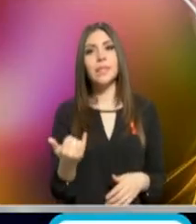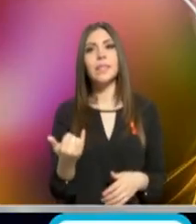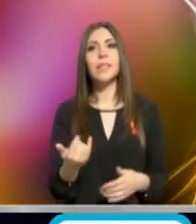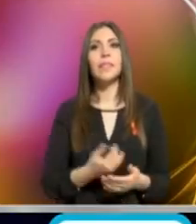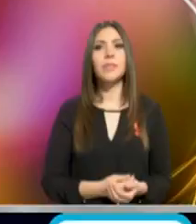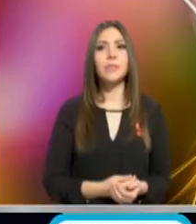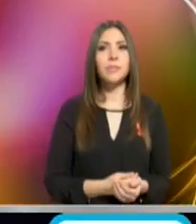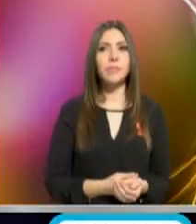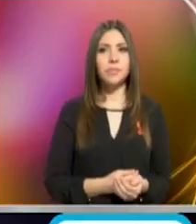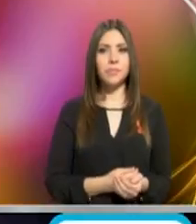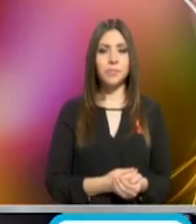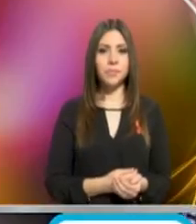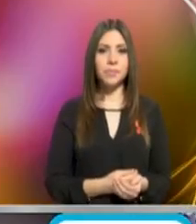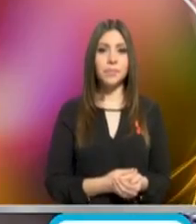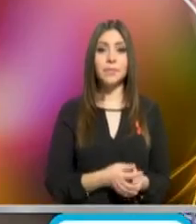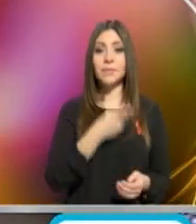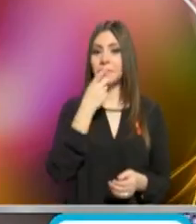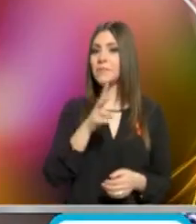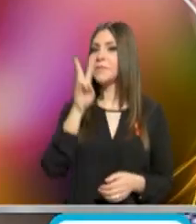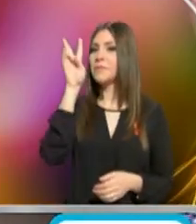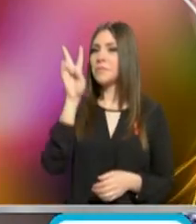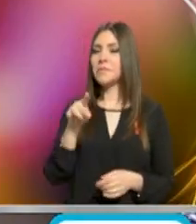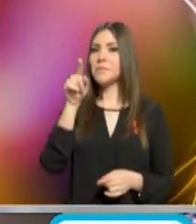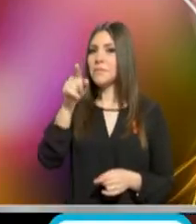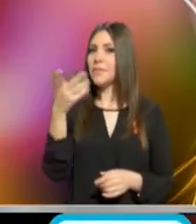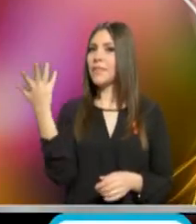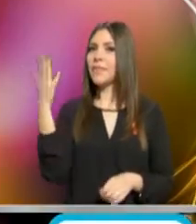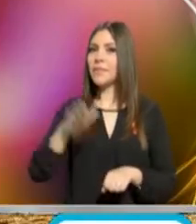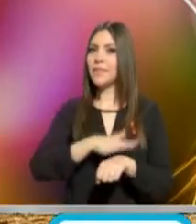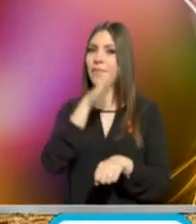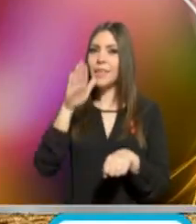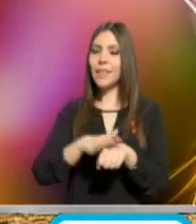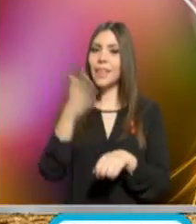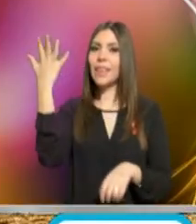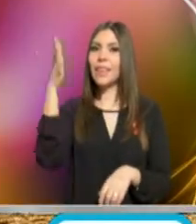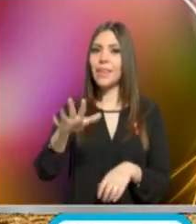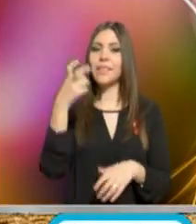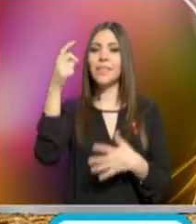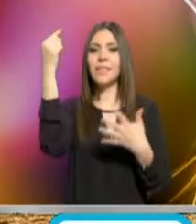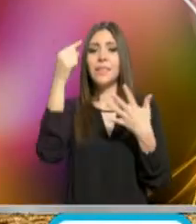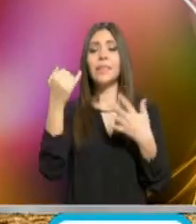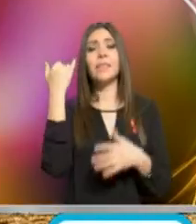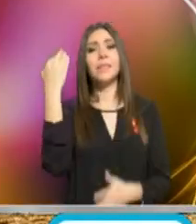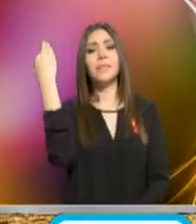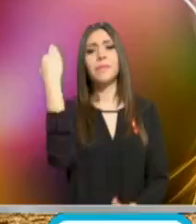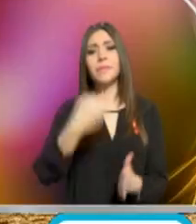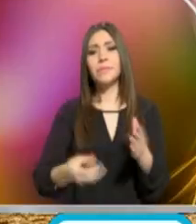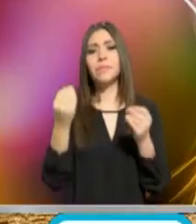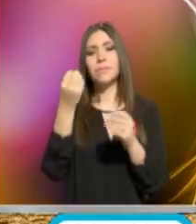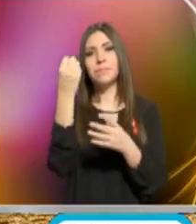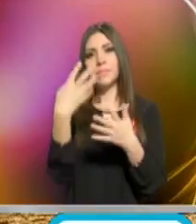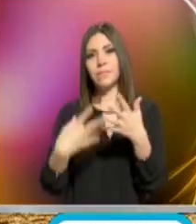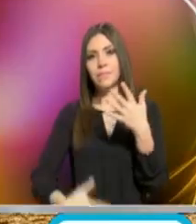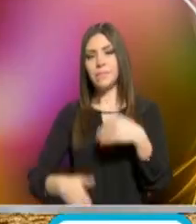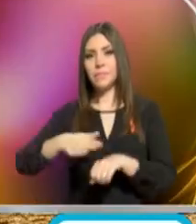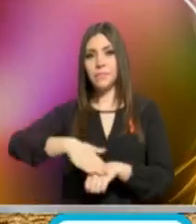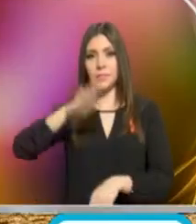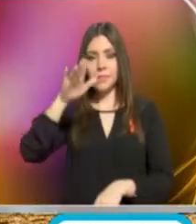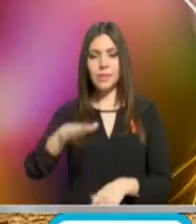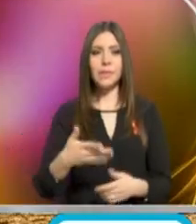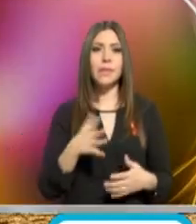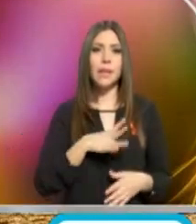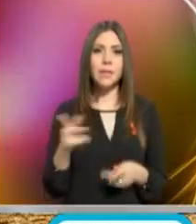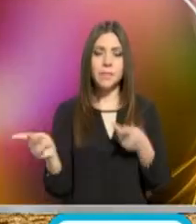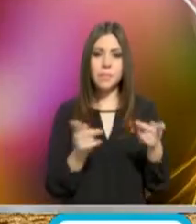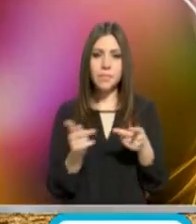¿Estás de acuerdo que Sí. está? de verdad te sacaste un 10 con esta Y me playlist. faltan muchos más. Sí. Y faltan muchos más. Pero que ¿qué están tal si preparados? que